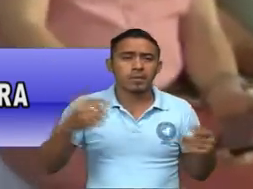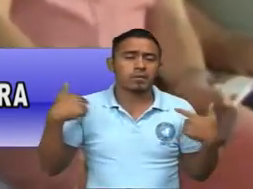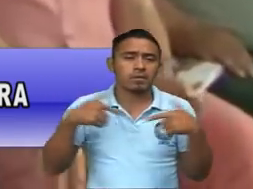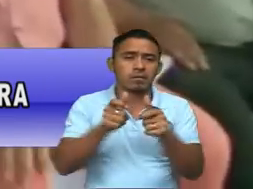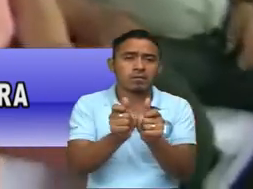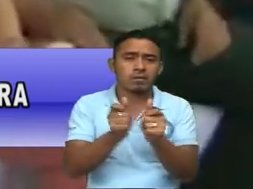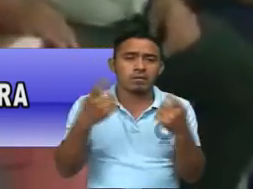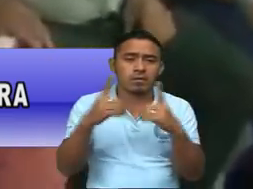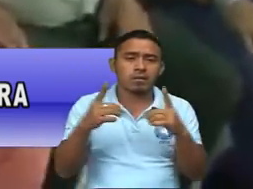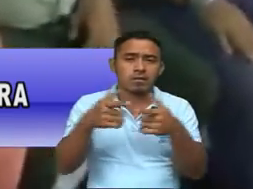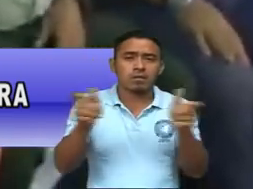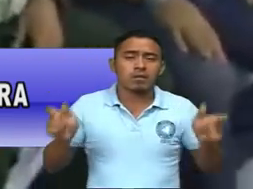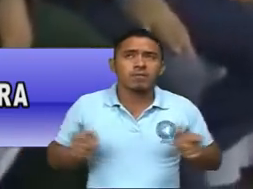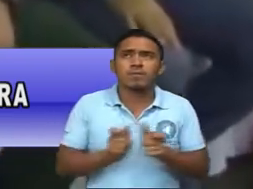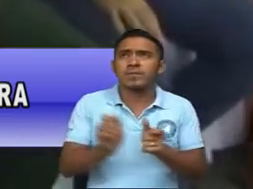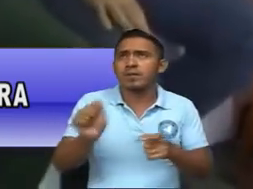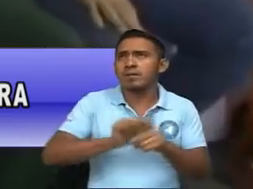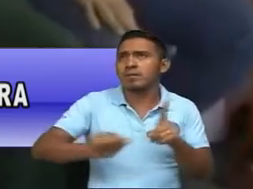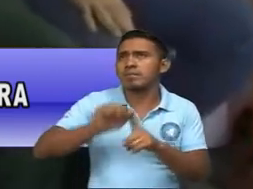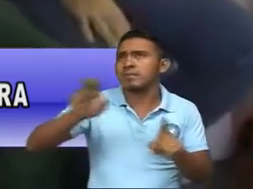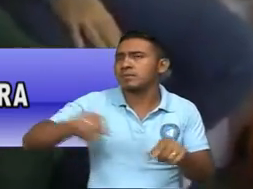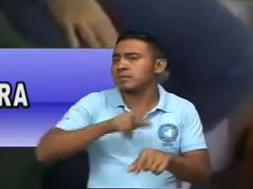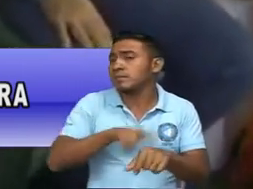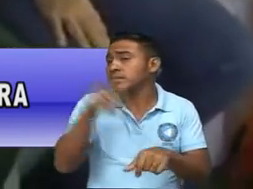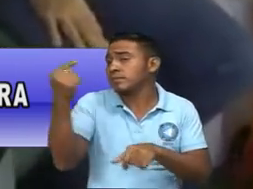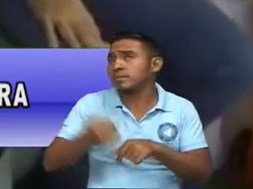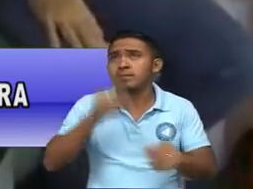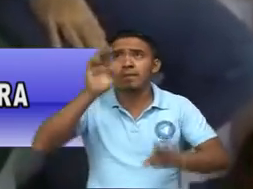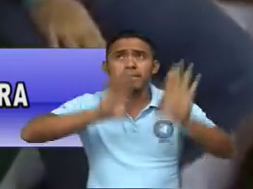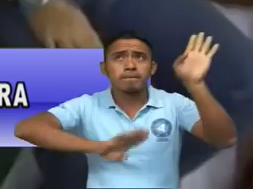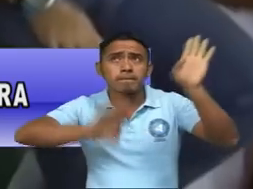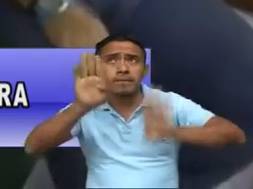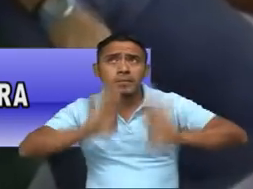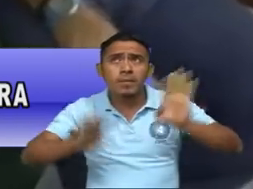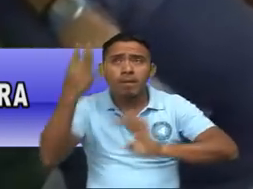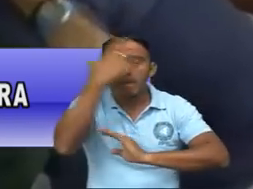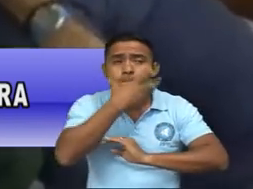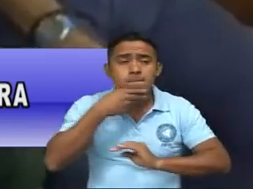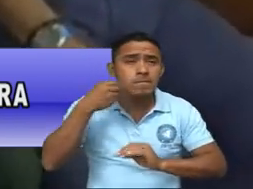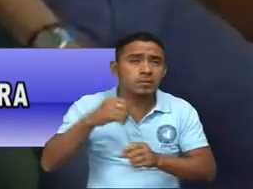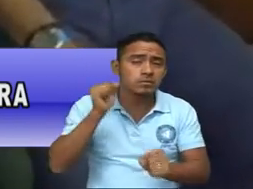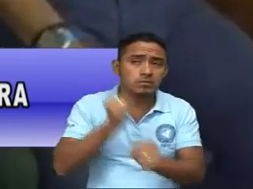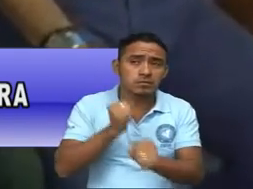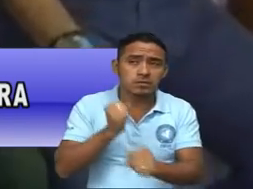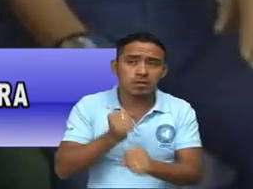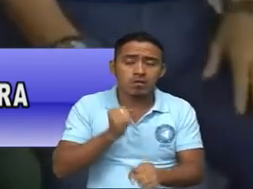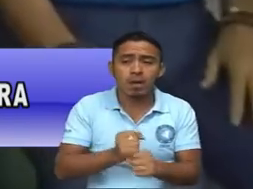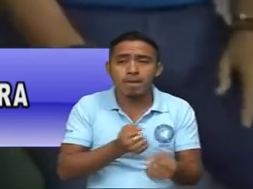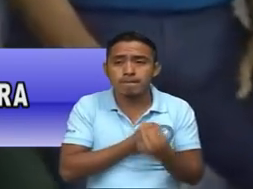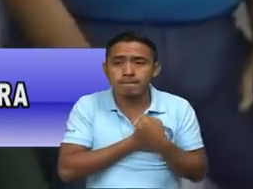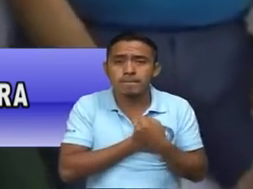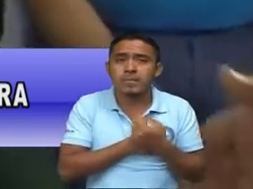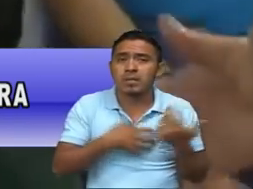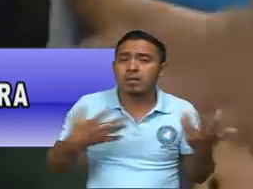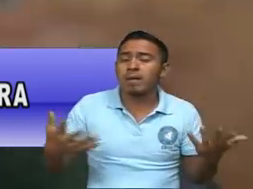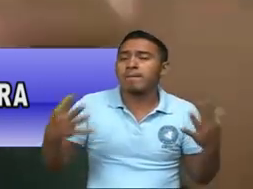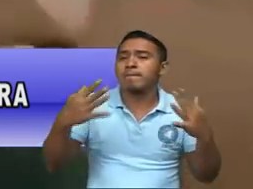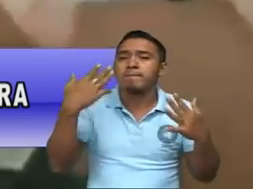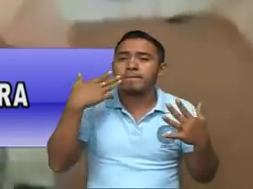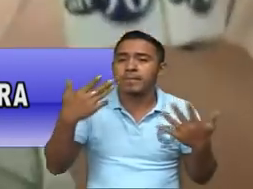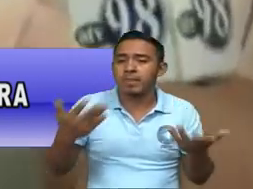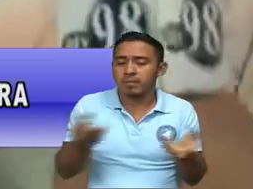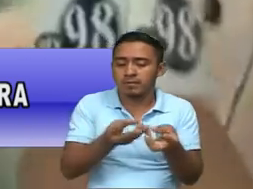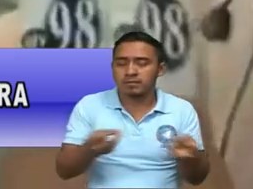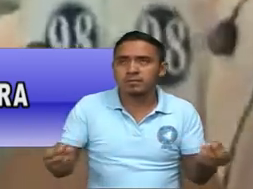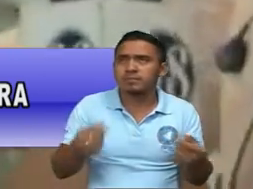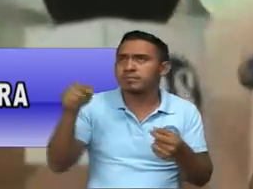de la Asamblea Nacional, que están participando en este bonito esfuerzo de amor por nuestra madre tierra. Tenemos aquí